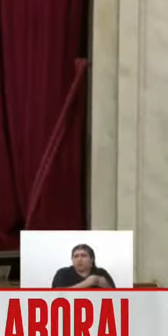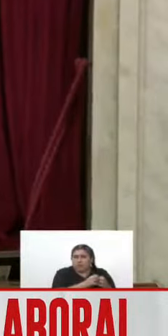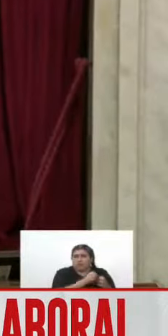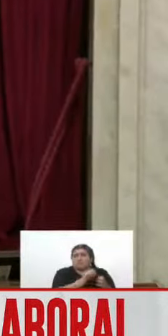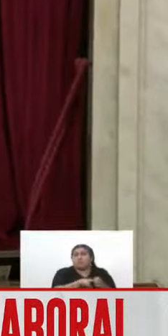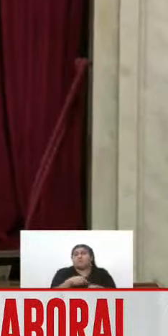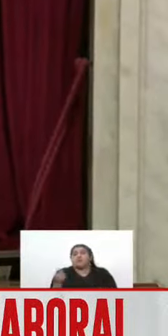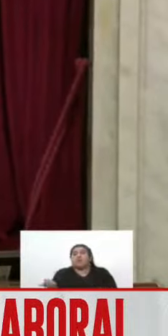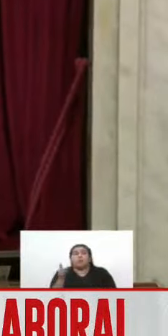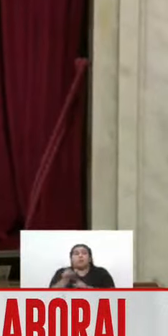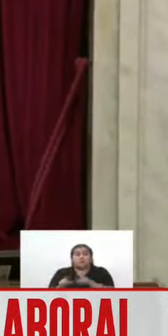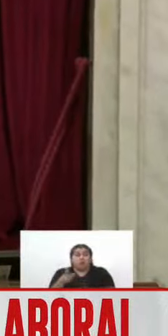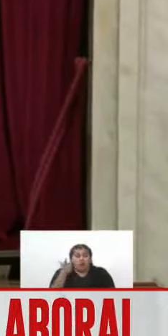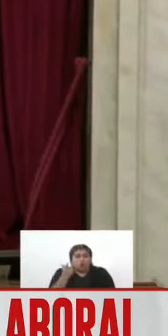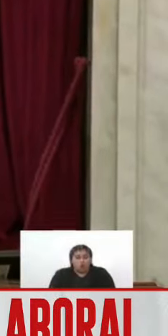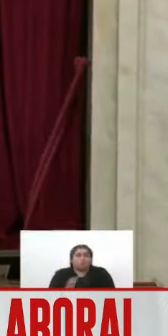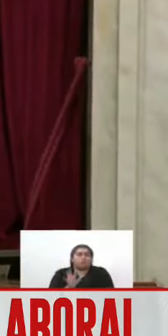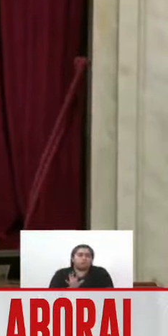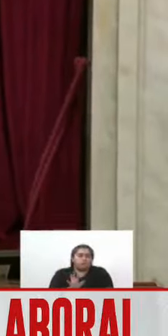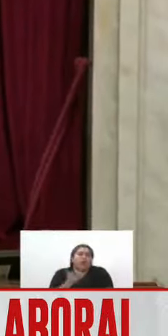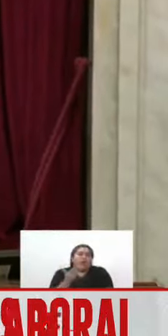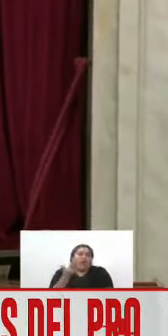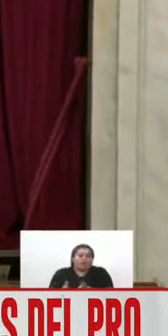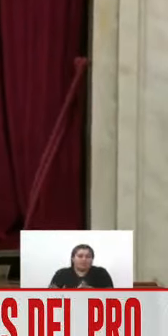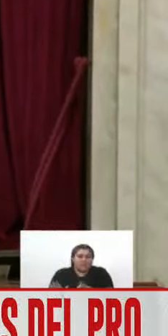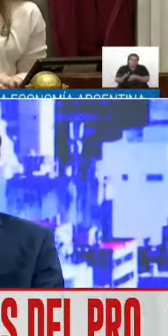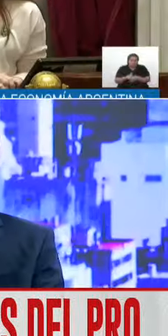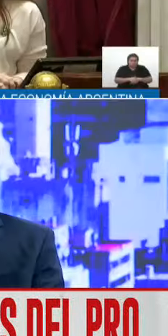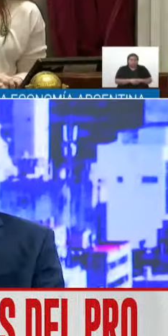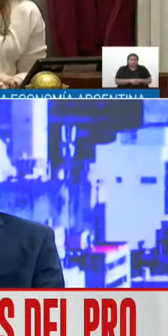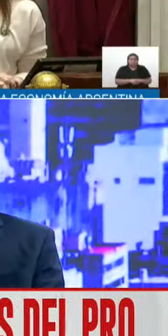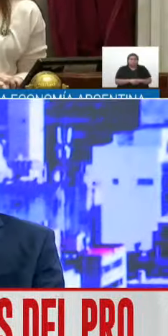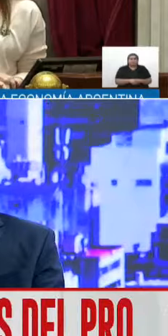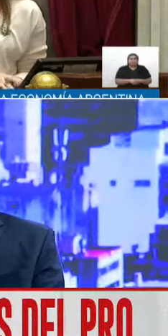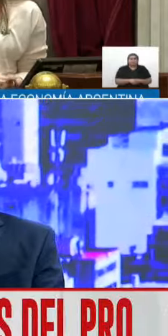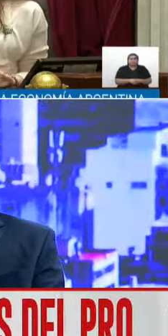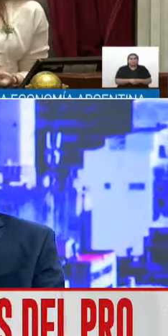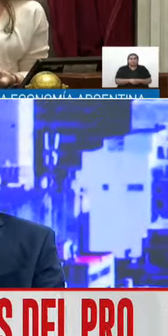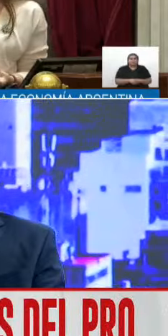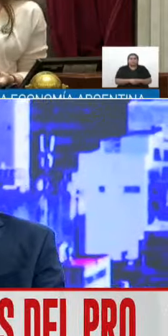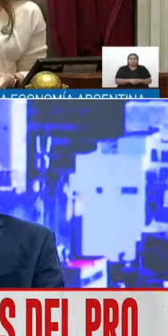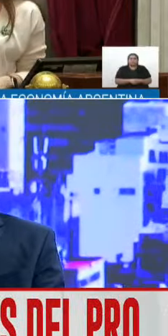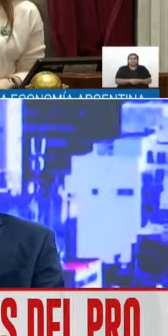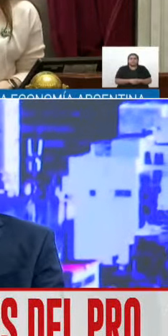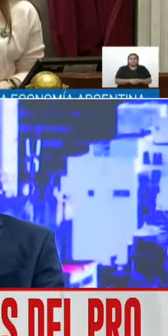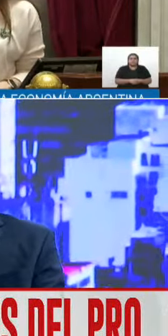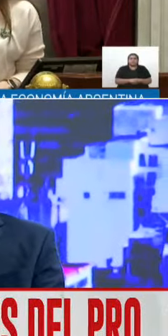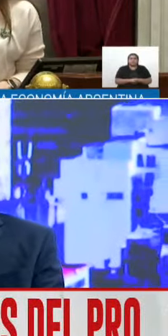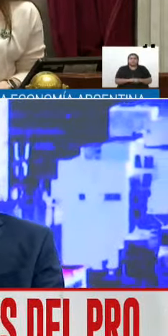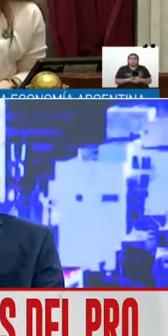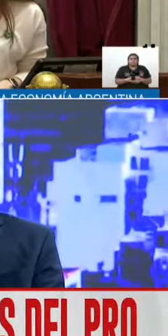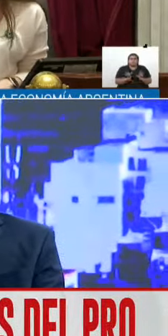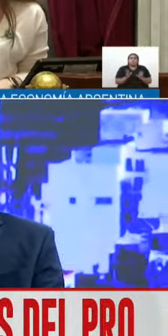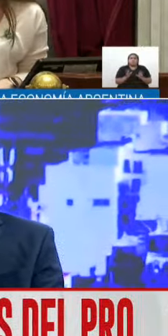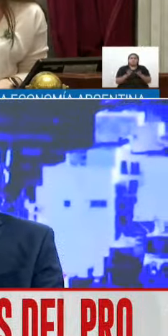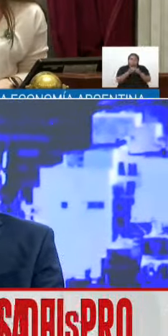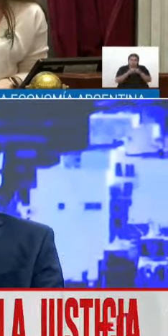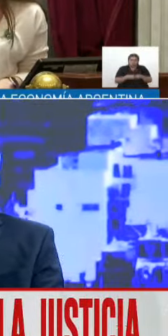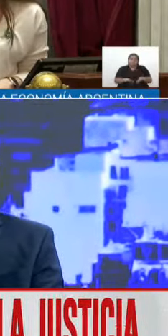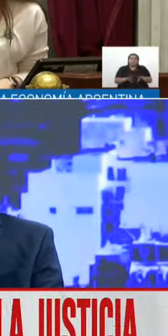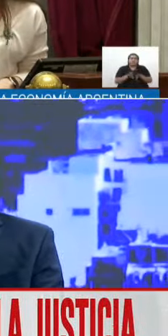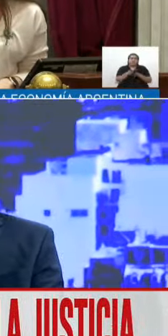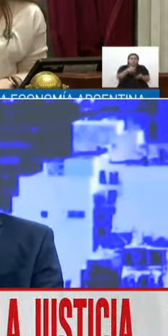se recicla. Se aceptan devolución, las fábricas yo grandes. Yo estoy comiendo pan dulce. ¿No? Claro. Vuelven a hacer chocolate. Por eso,